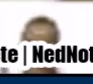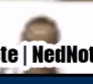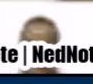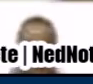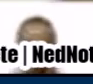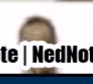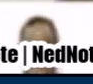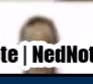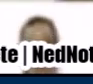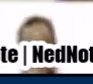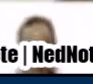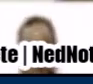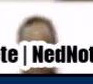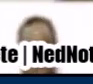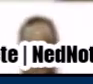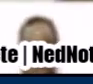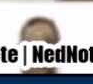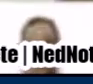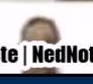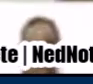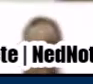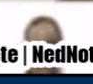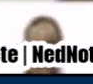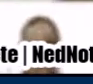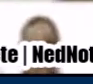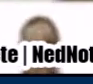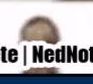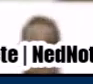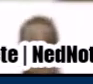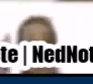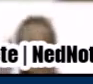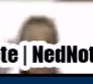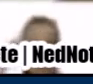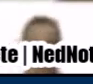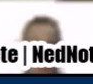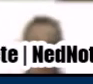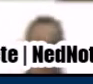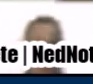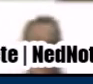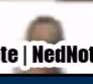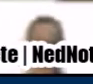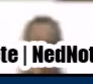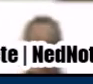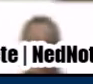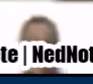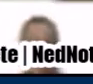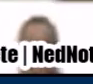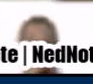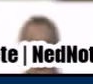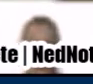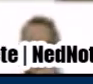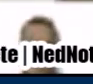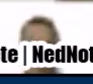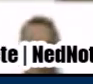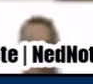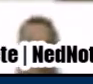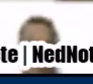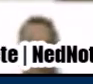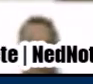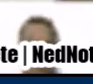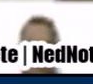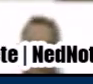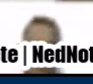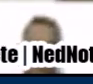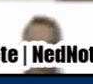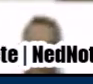paz. Es muy claro, lo hemos dicho una y otra vez. Otra cosa sería simplemente hacerle comparsa a una